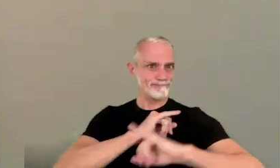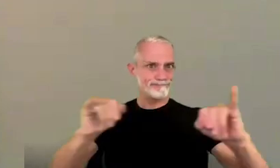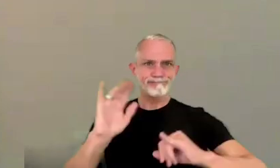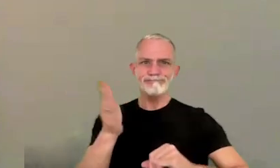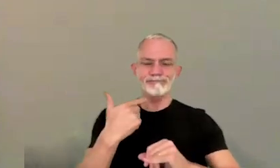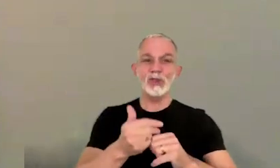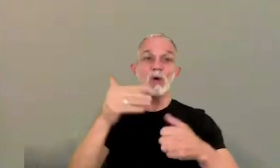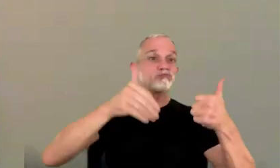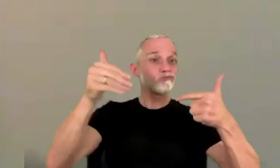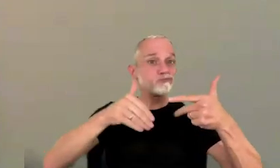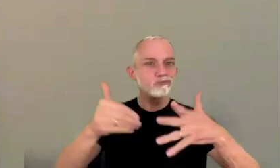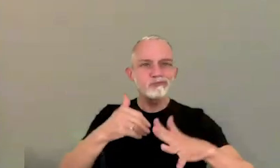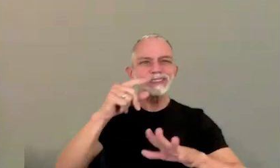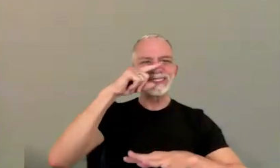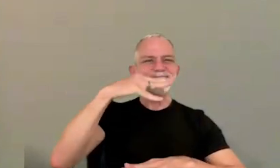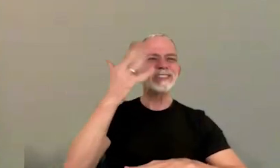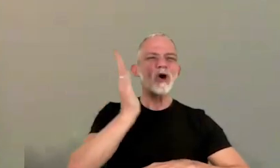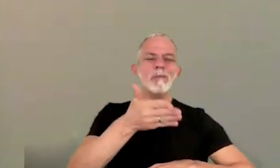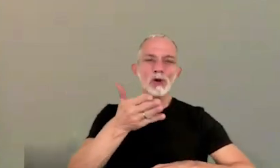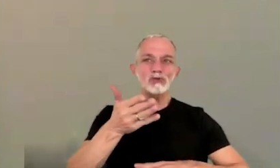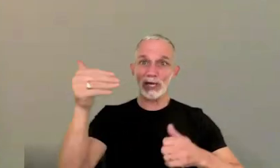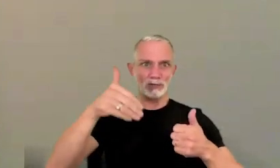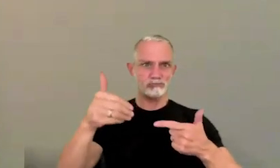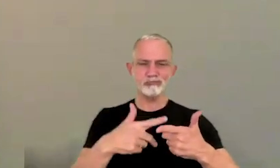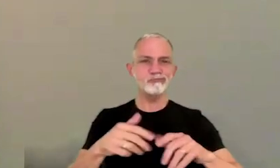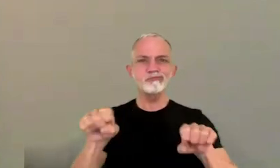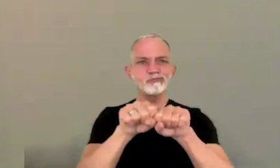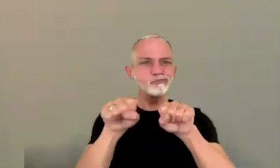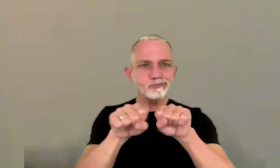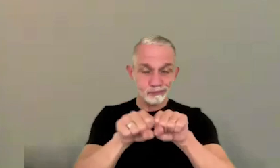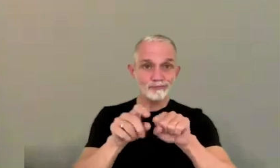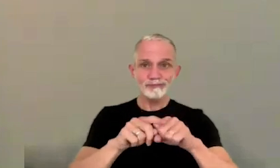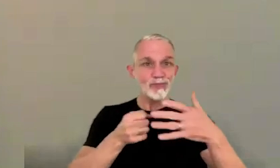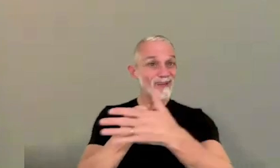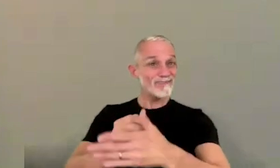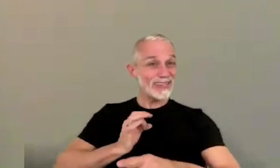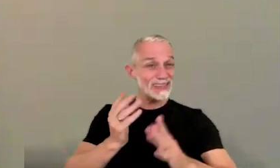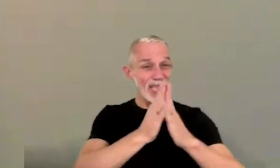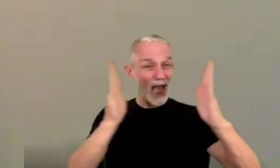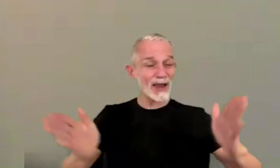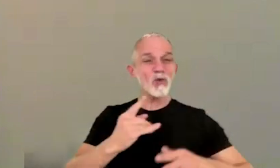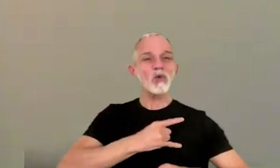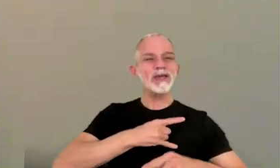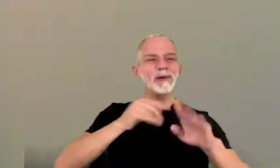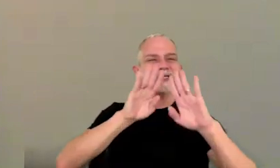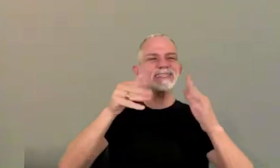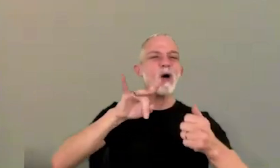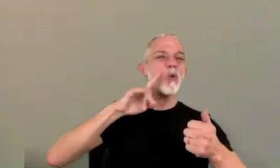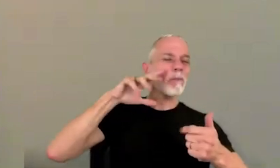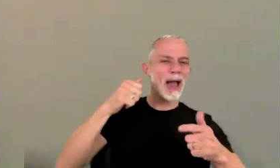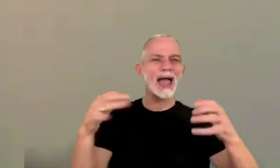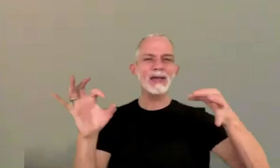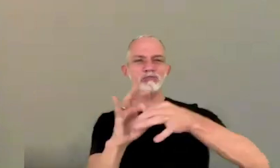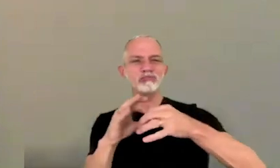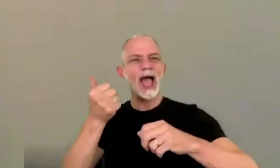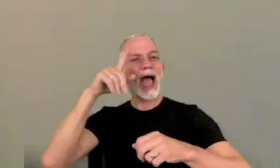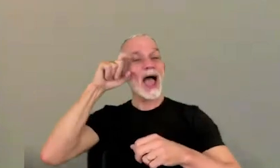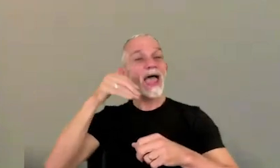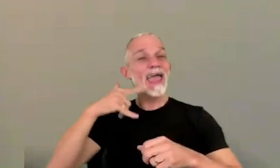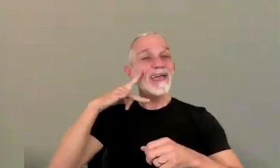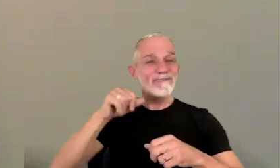con el 75% de asistencia a esta jornada anual, a fin de año la Universidad UMAY y AEFIP van a